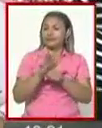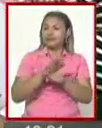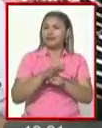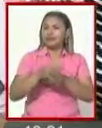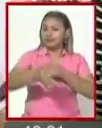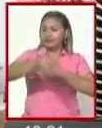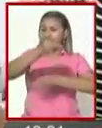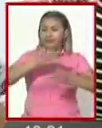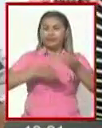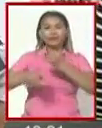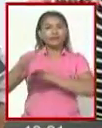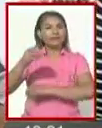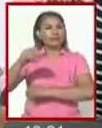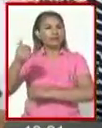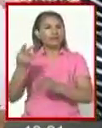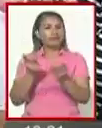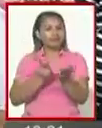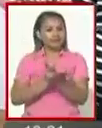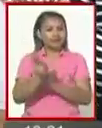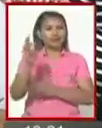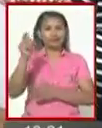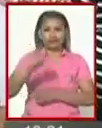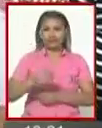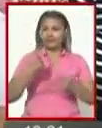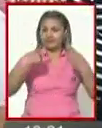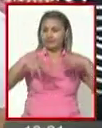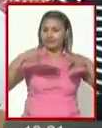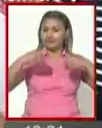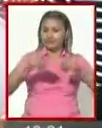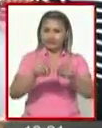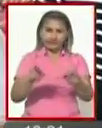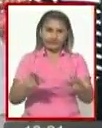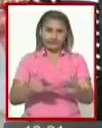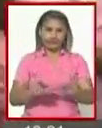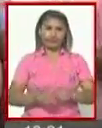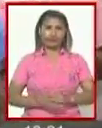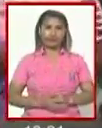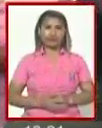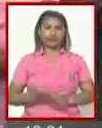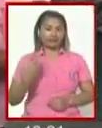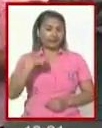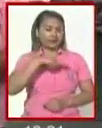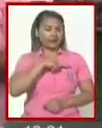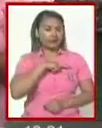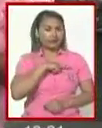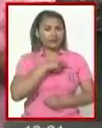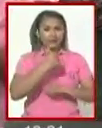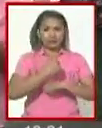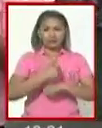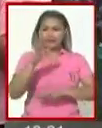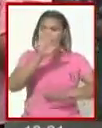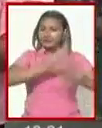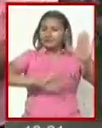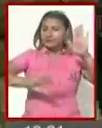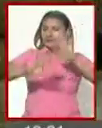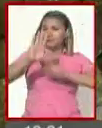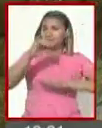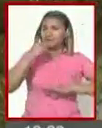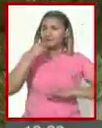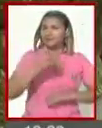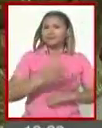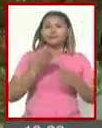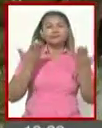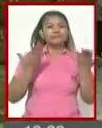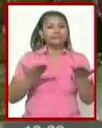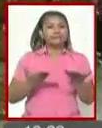quieren que den cabida a otra gente, pues que verdaderamente lo necesite y que vayan a vender a esos espacios. Nosotros aquí estamos preocupadas más que todo